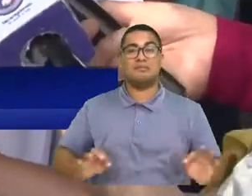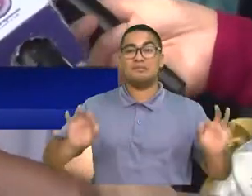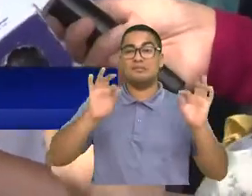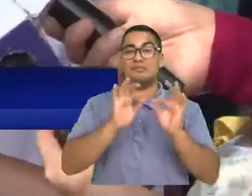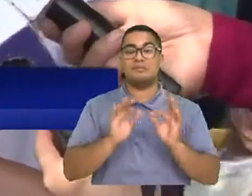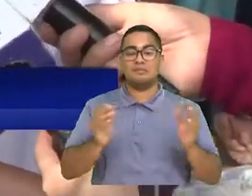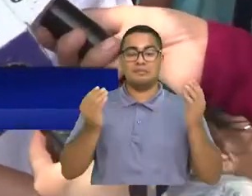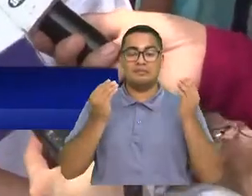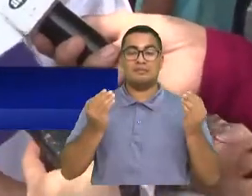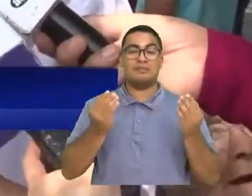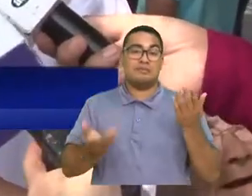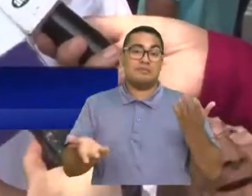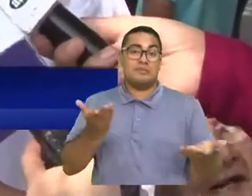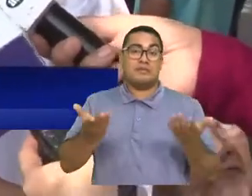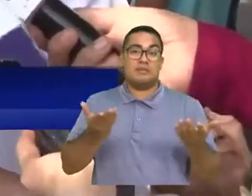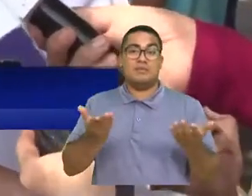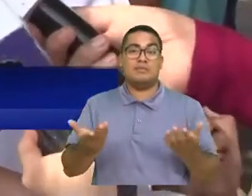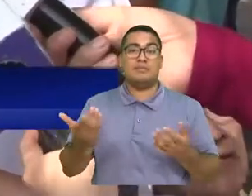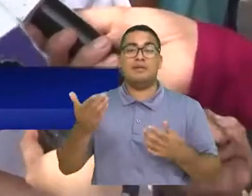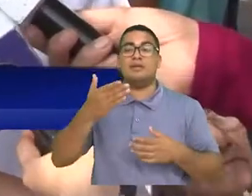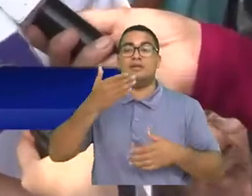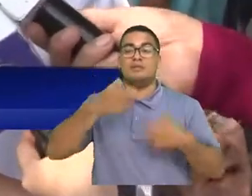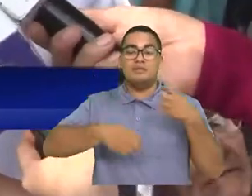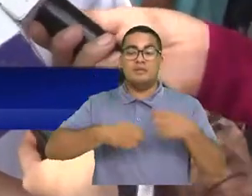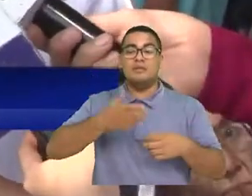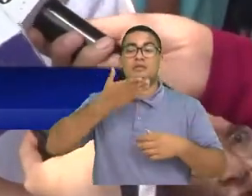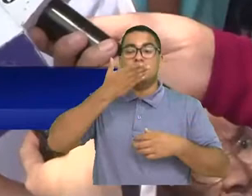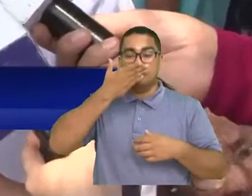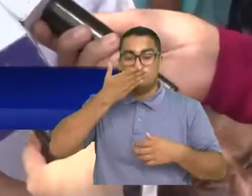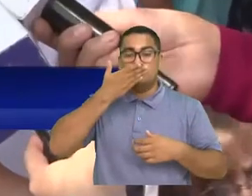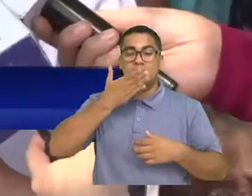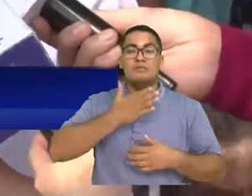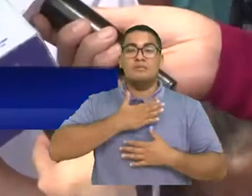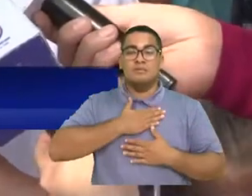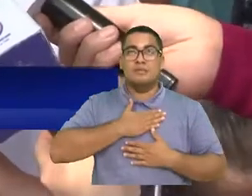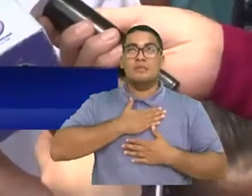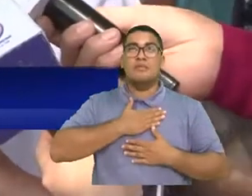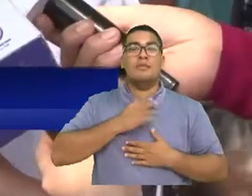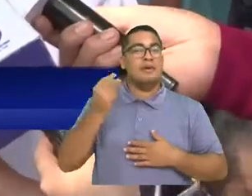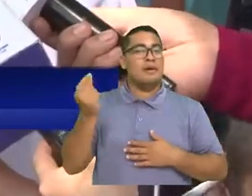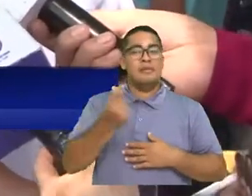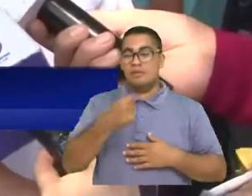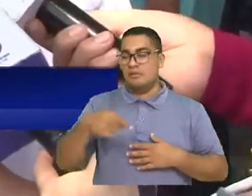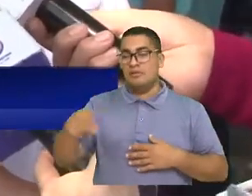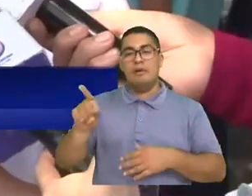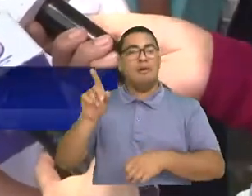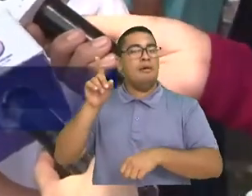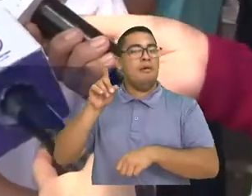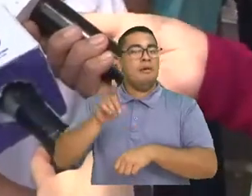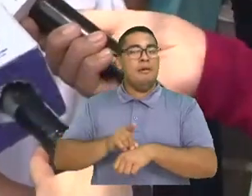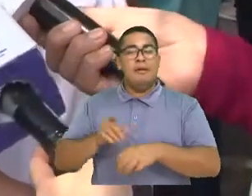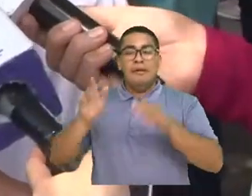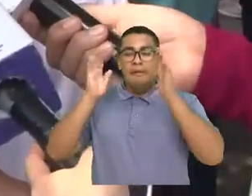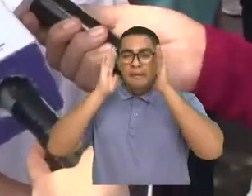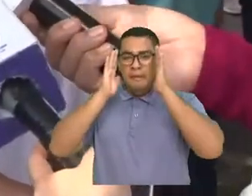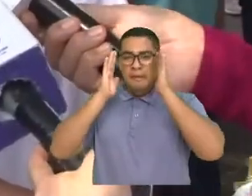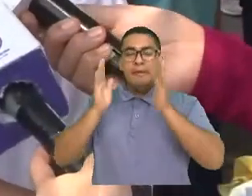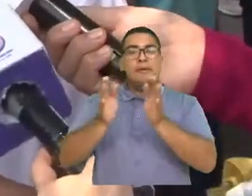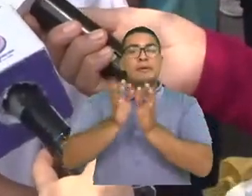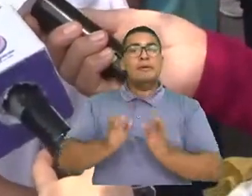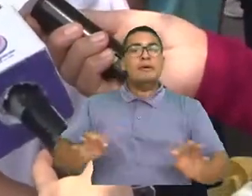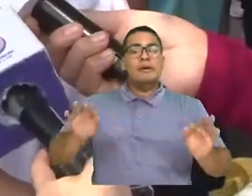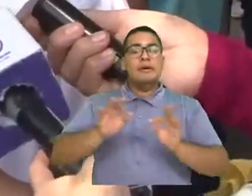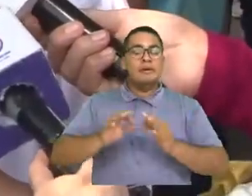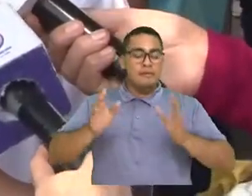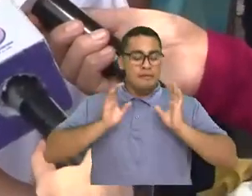siempre, aunque tengamos lo que son los síntomas respiratorios, acudir lo que es al médico. Más que todo haciendo lo que es la higiene